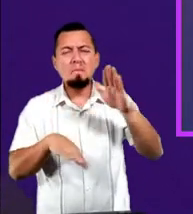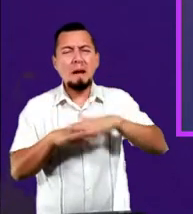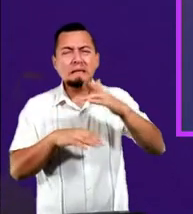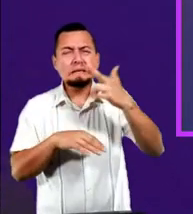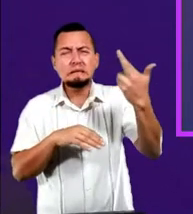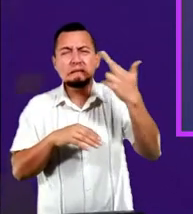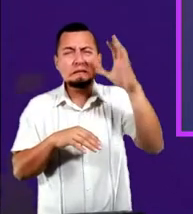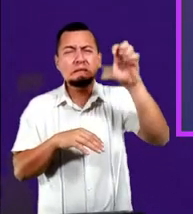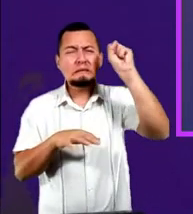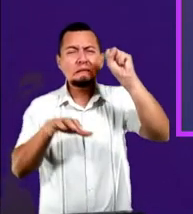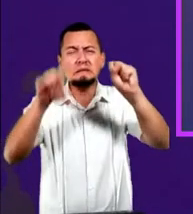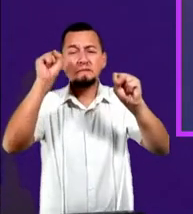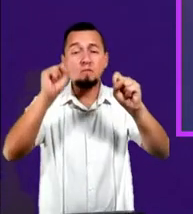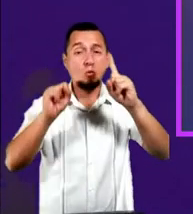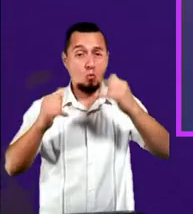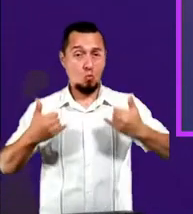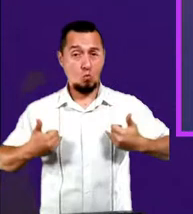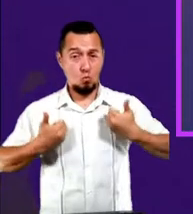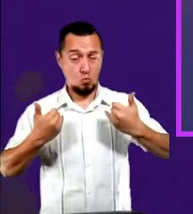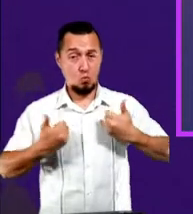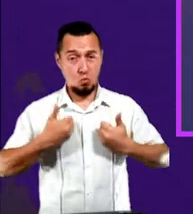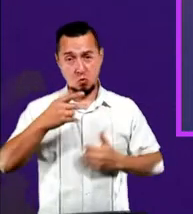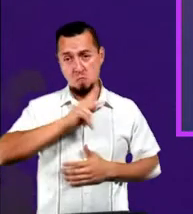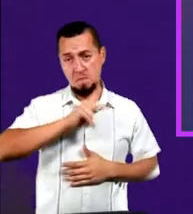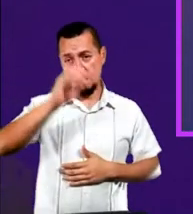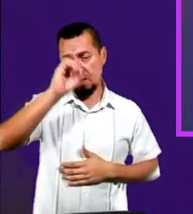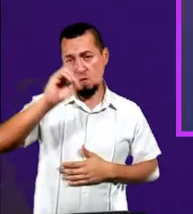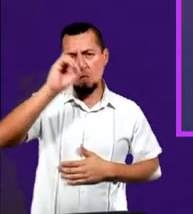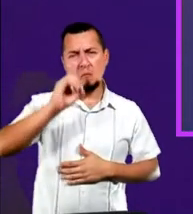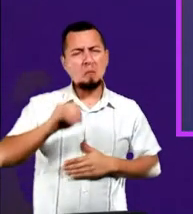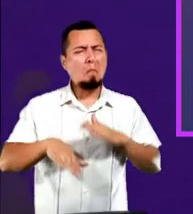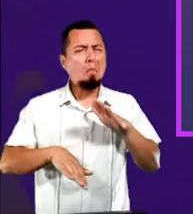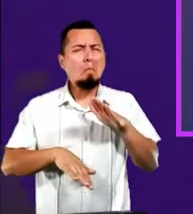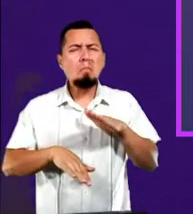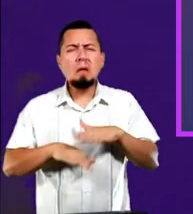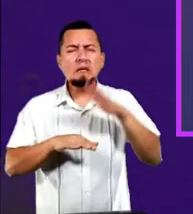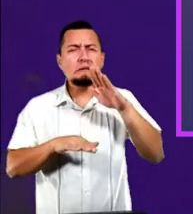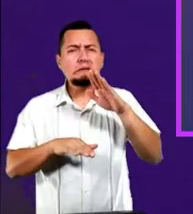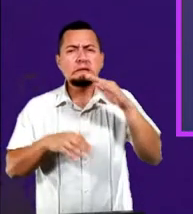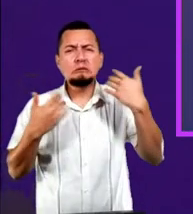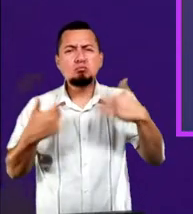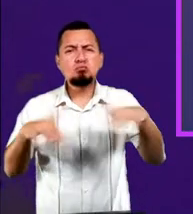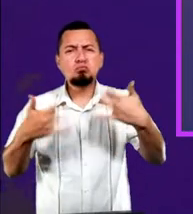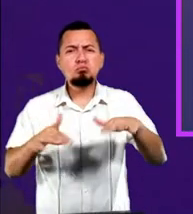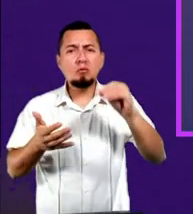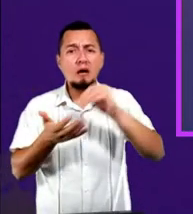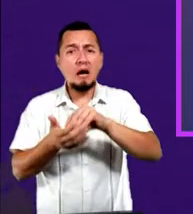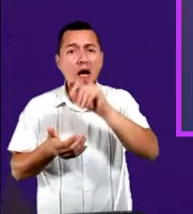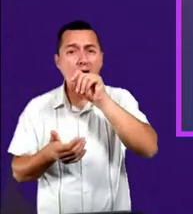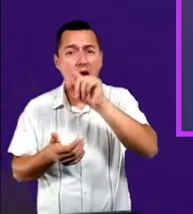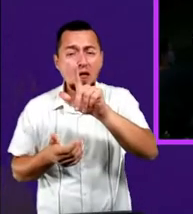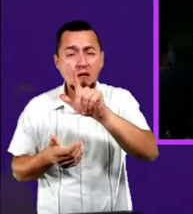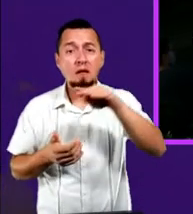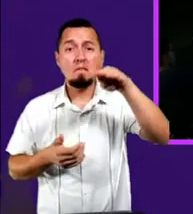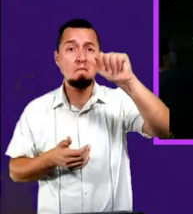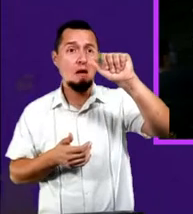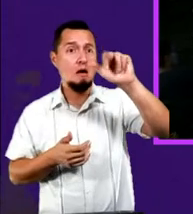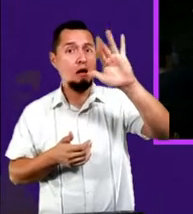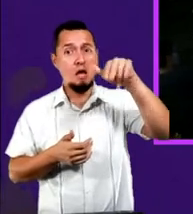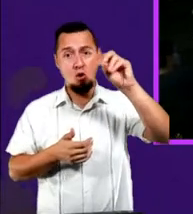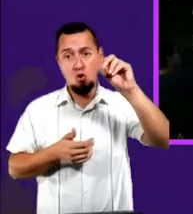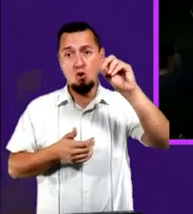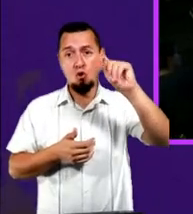uno de los más talentosos que ha tenido Jalisco, Mariano Otero, a los 20 años escribió